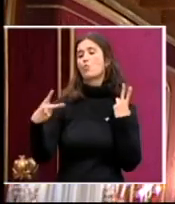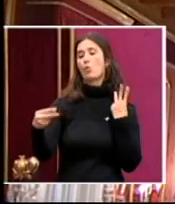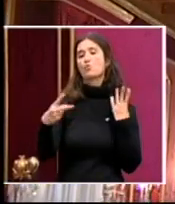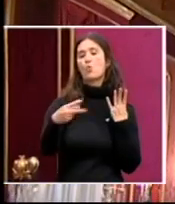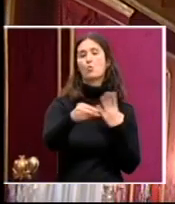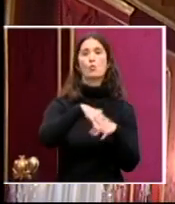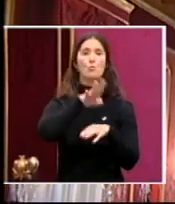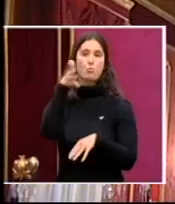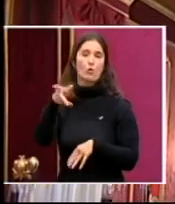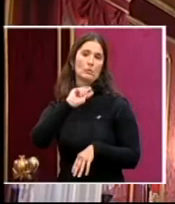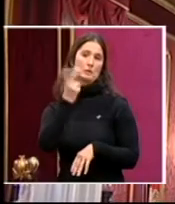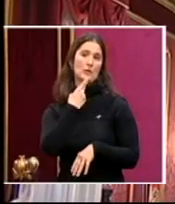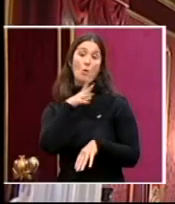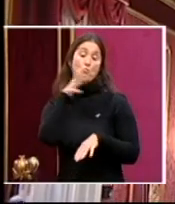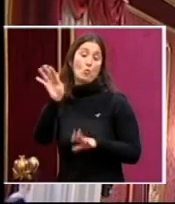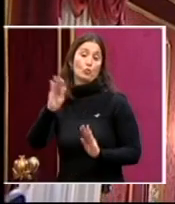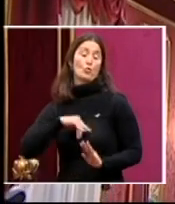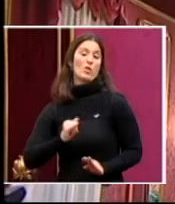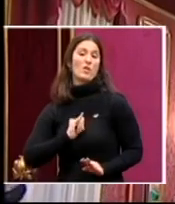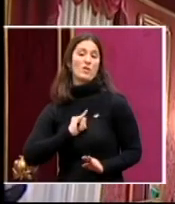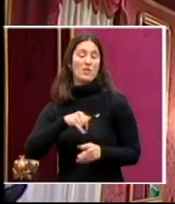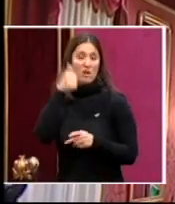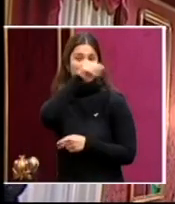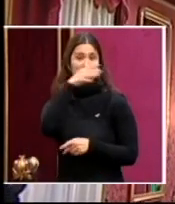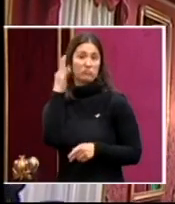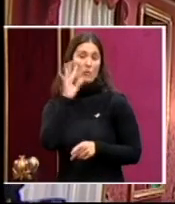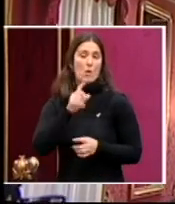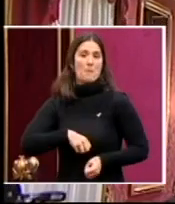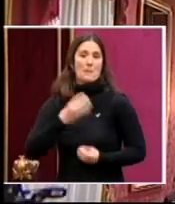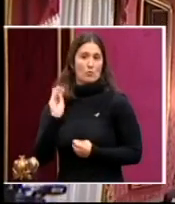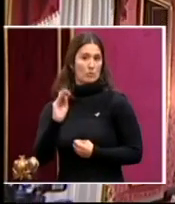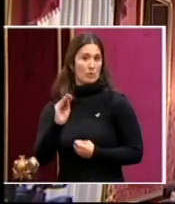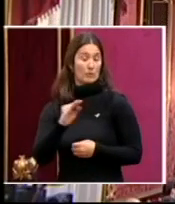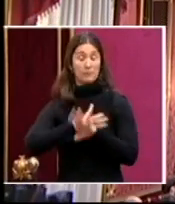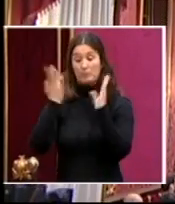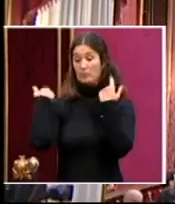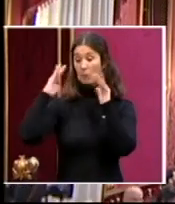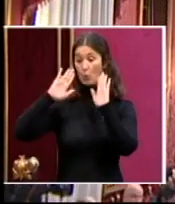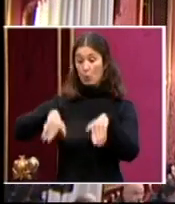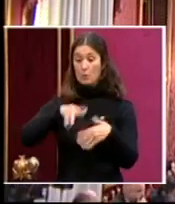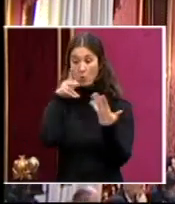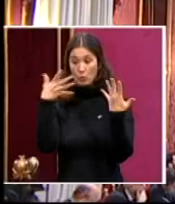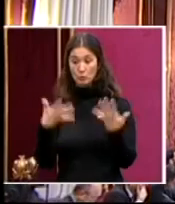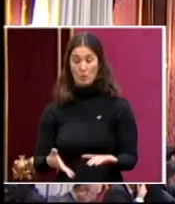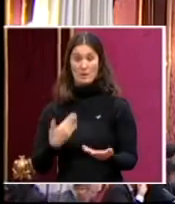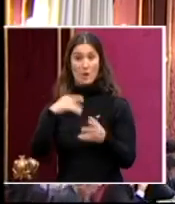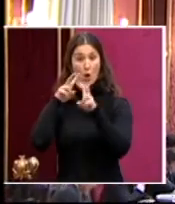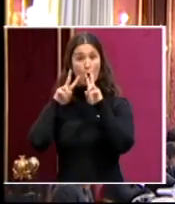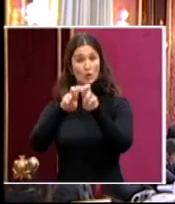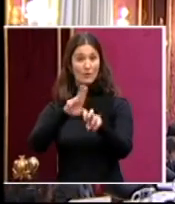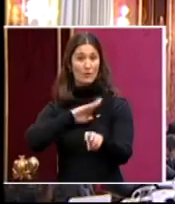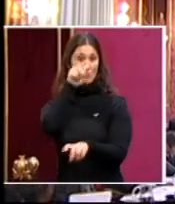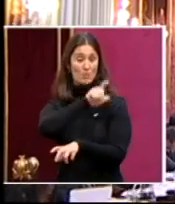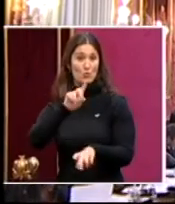trans, simplemente por su identidad de género o expresión de género. La última actualización del Observatorio de